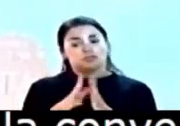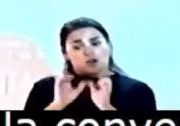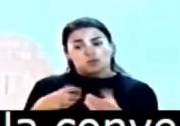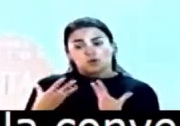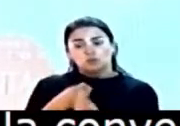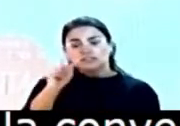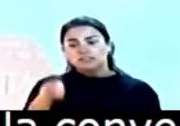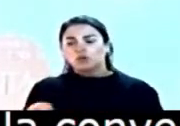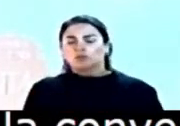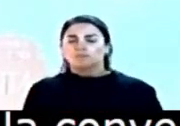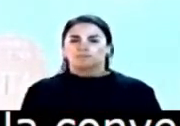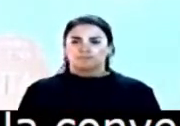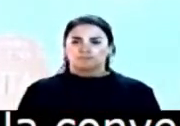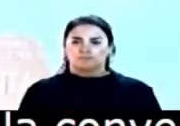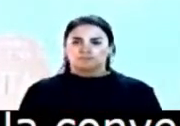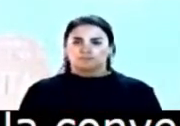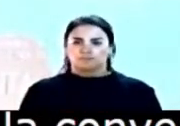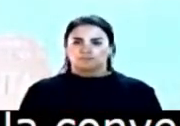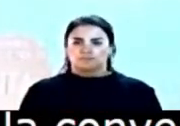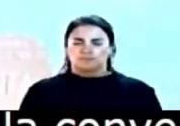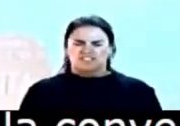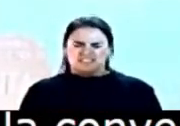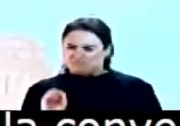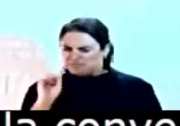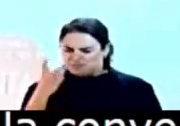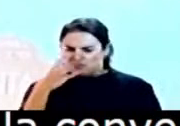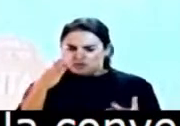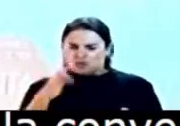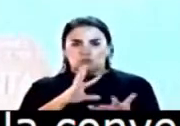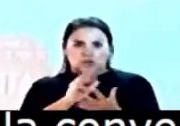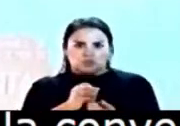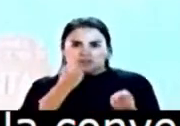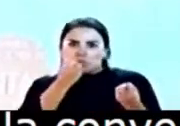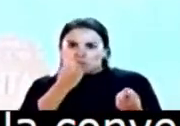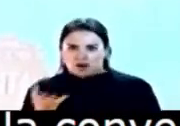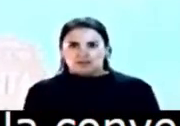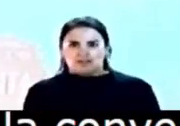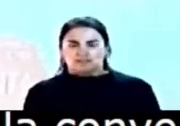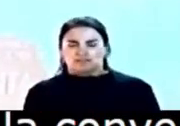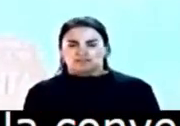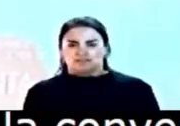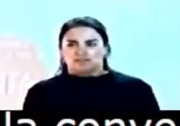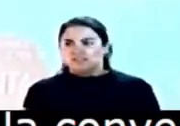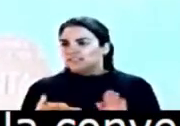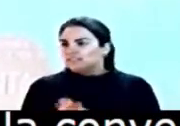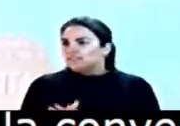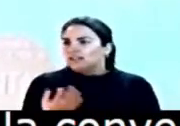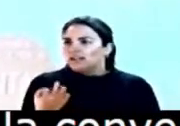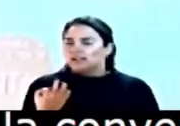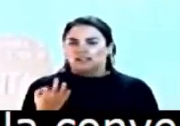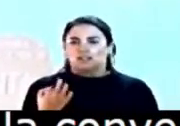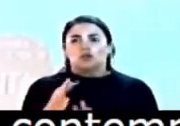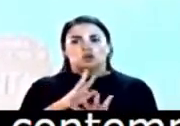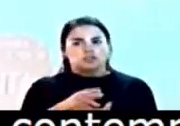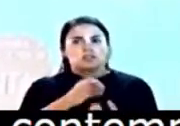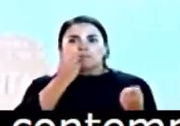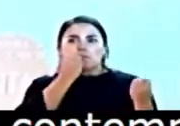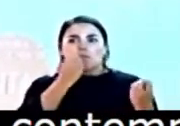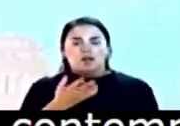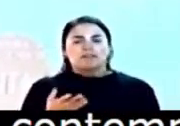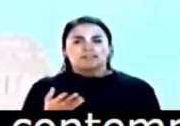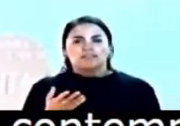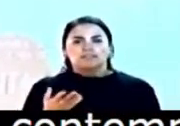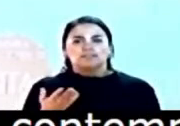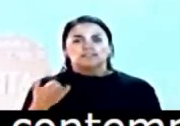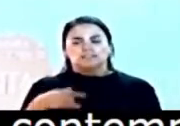Junta? En primer lugar, yo creo que es una buena noticia. O sea, es una buena noticia que